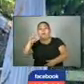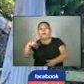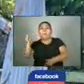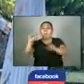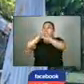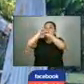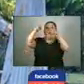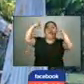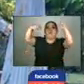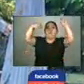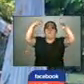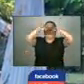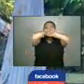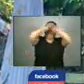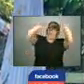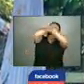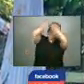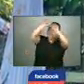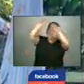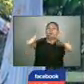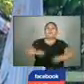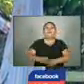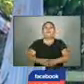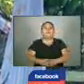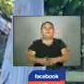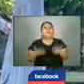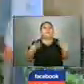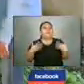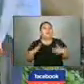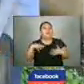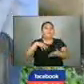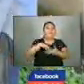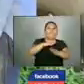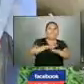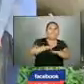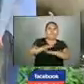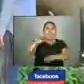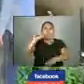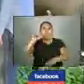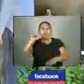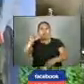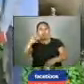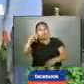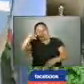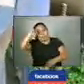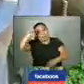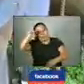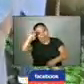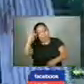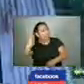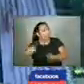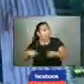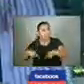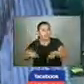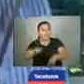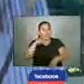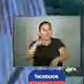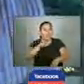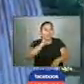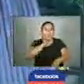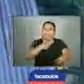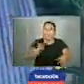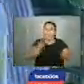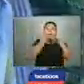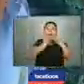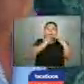explotando dentro de los apartamentos. Protección Civil y ANDA trabajaron horas después. Al cierre de esta nota, el servicio